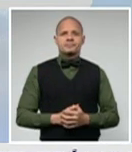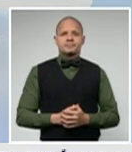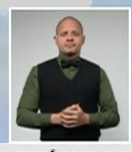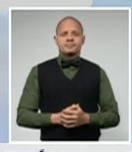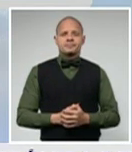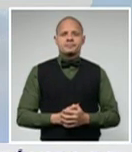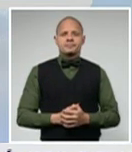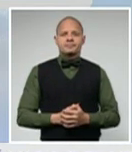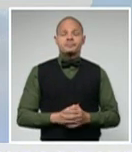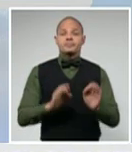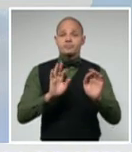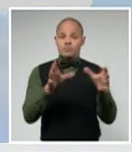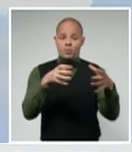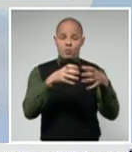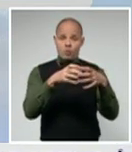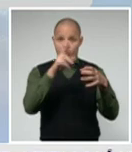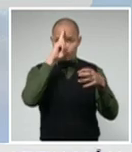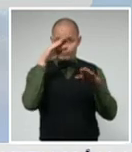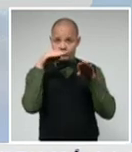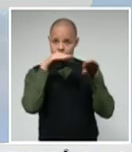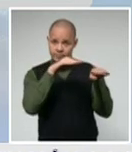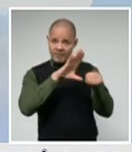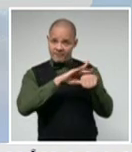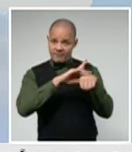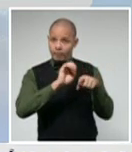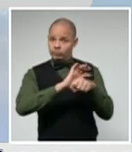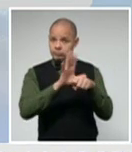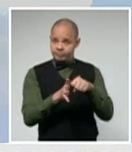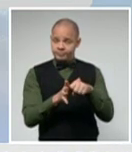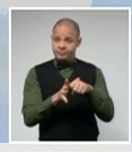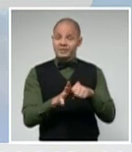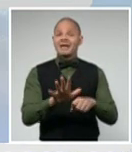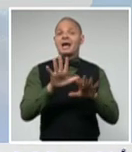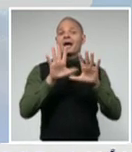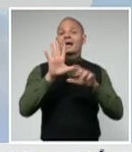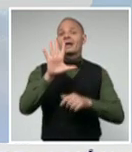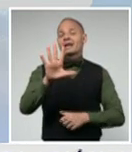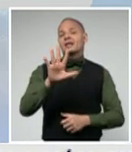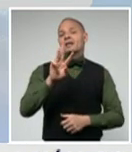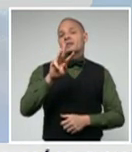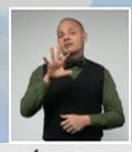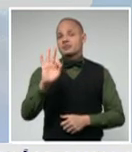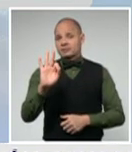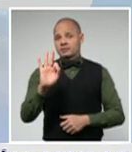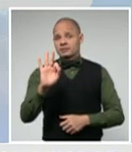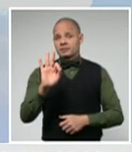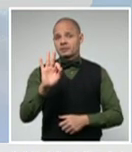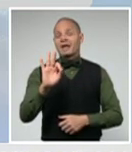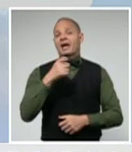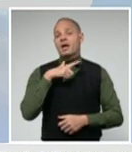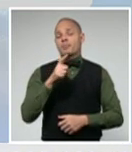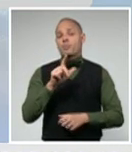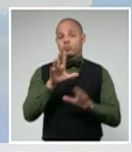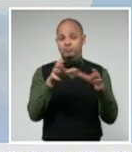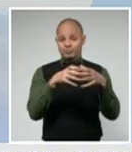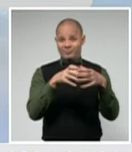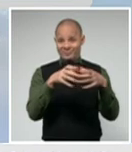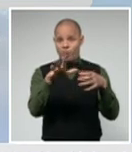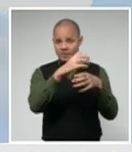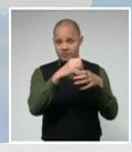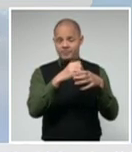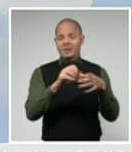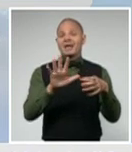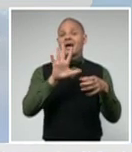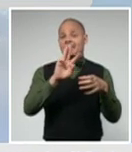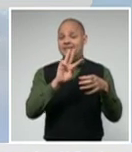estos 538, el 99,1%, o sea, 533, con una evolución